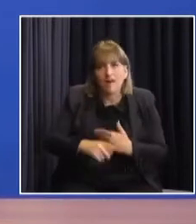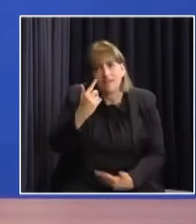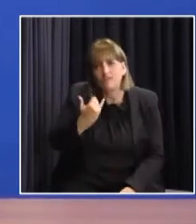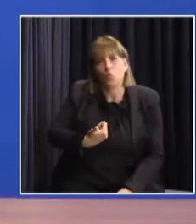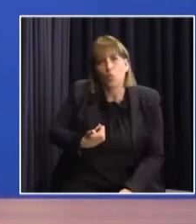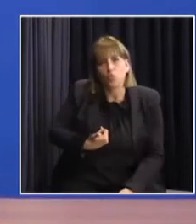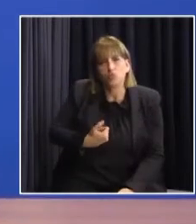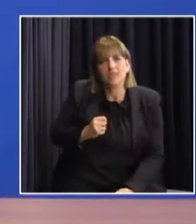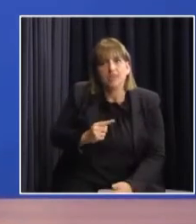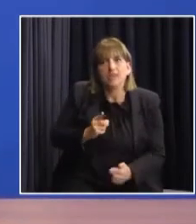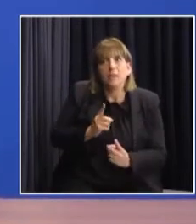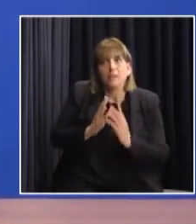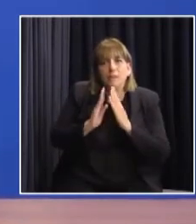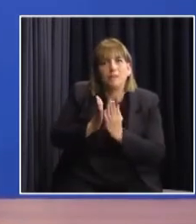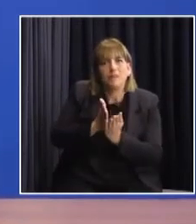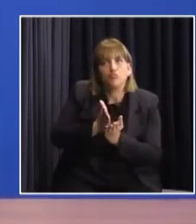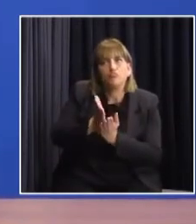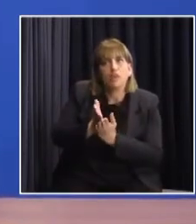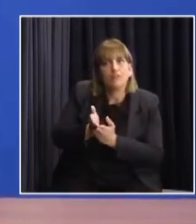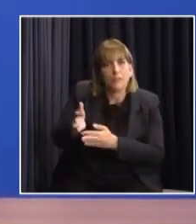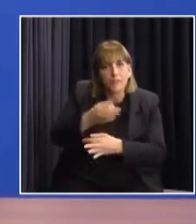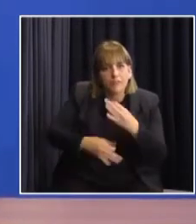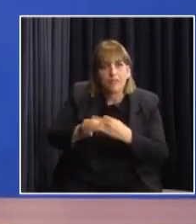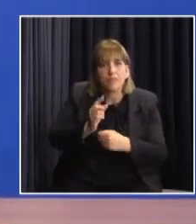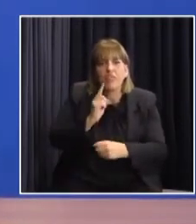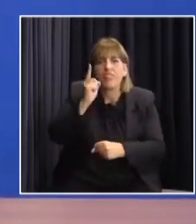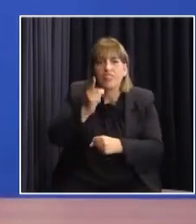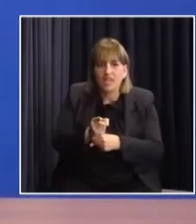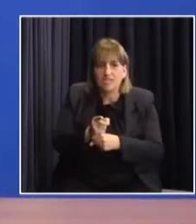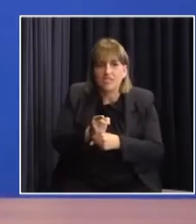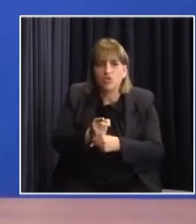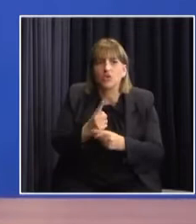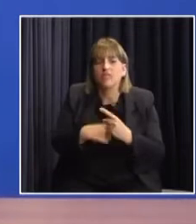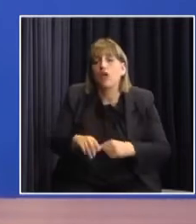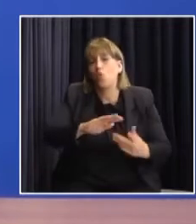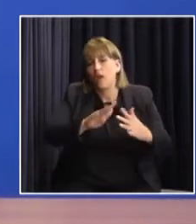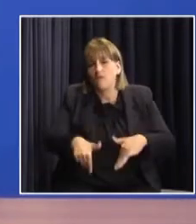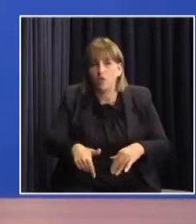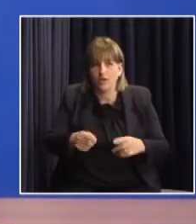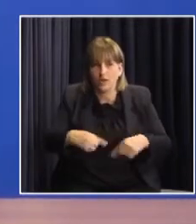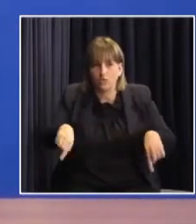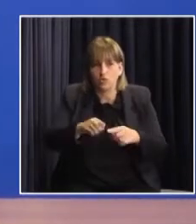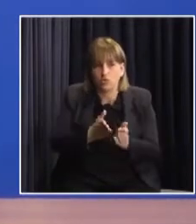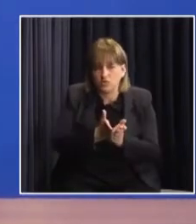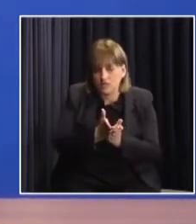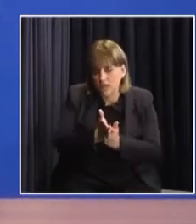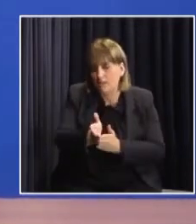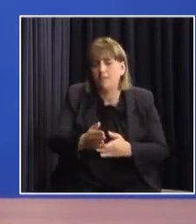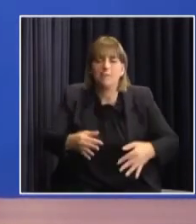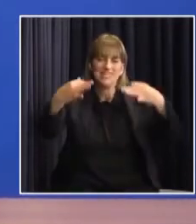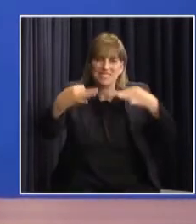se asesora, toma decisiones en un sentido en el cual, como siempre, estuvimos íntimamente